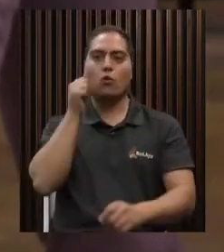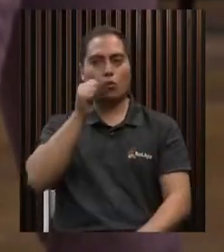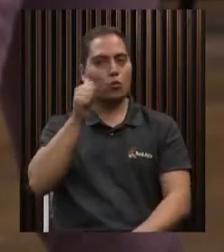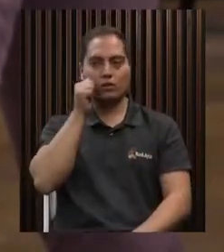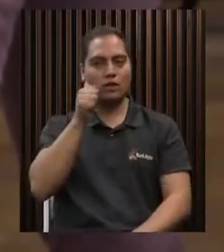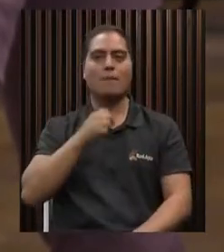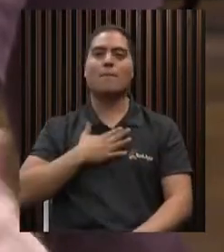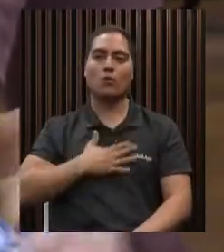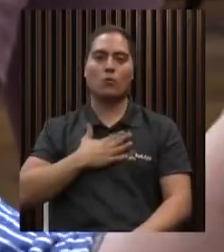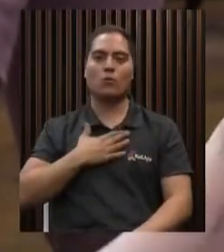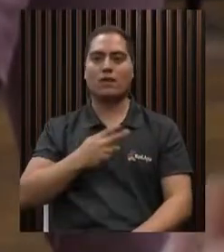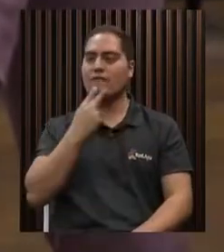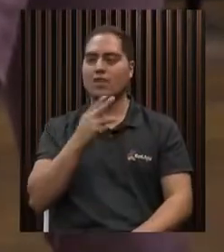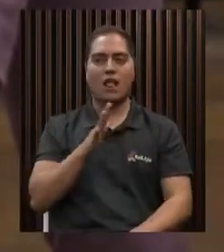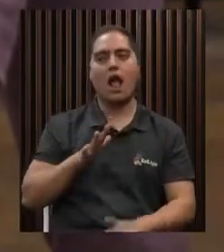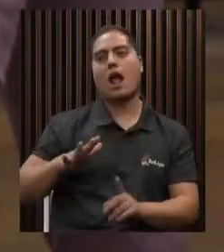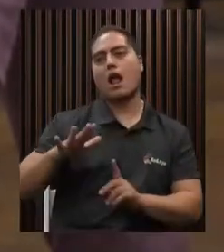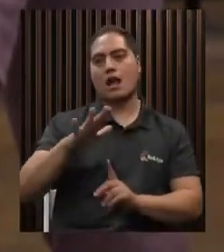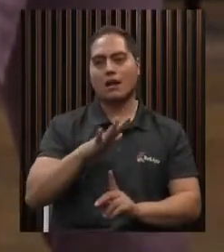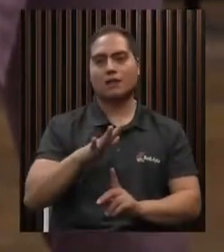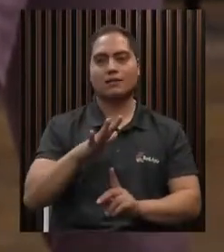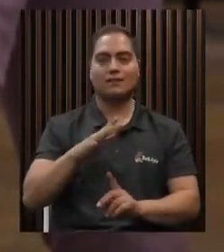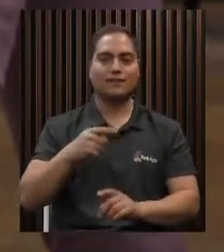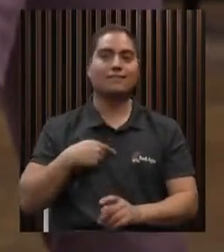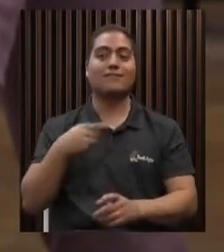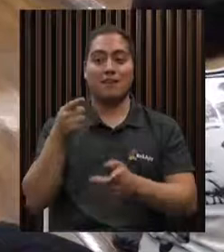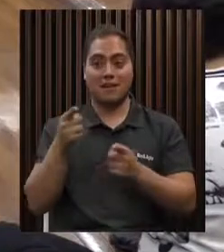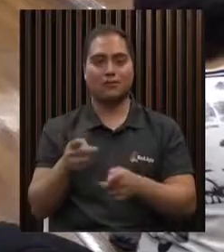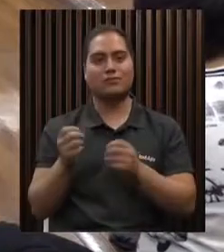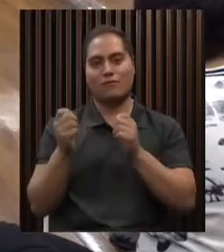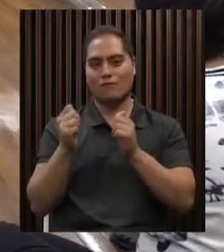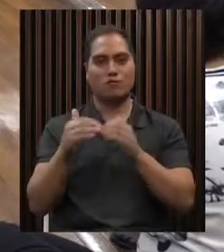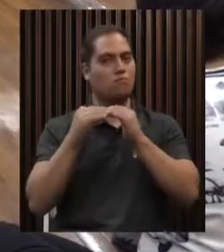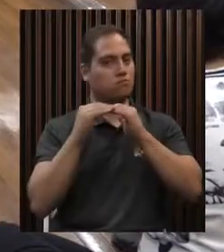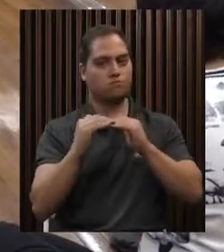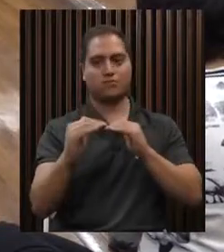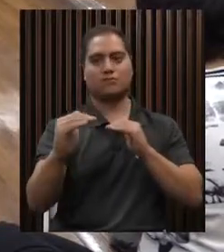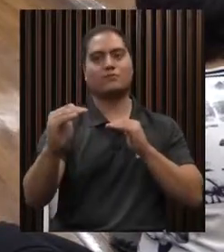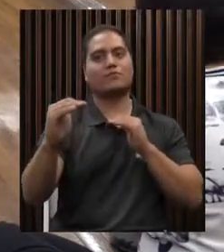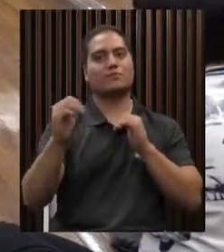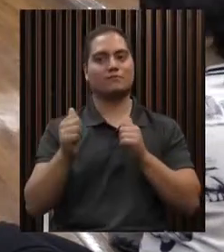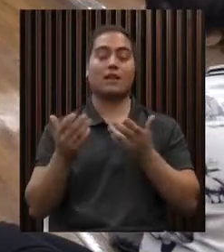general, porque es transversal y por eso estoy acá.